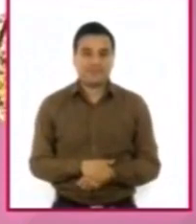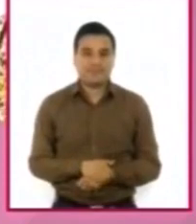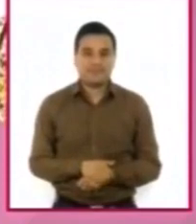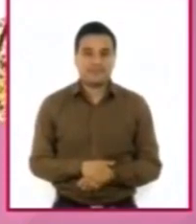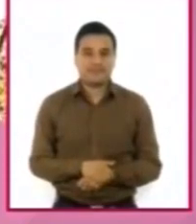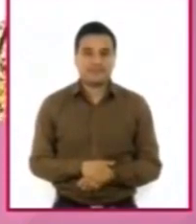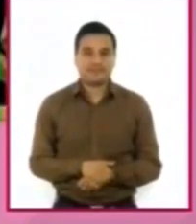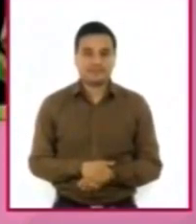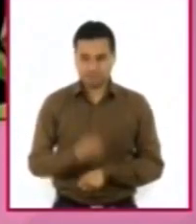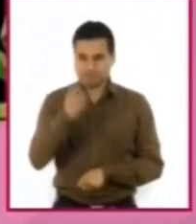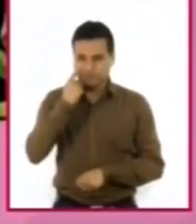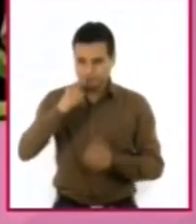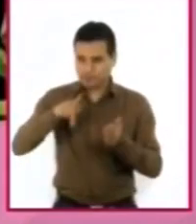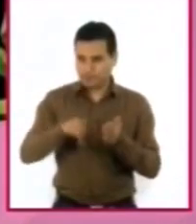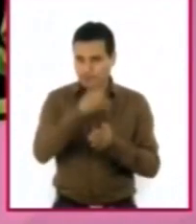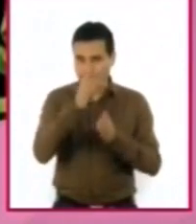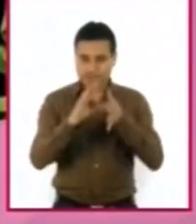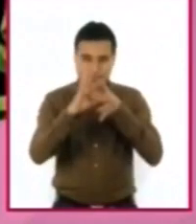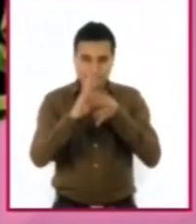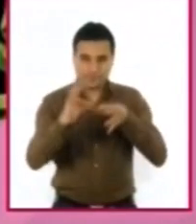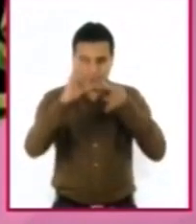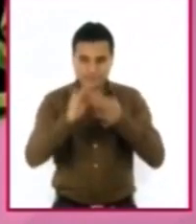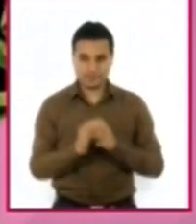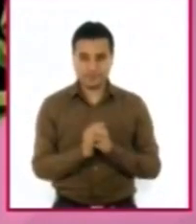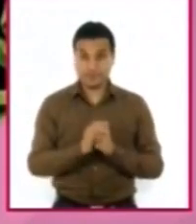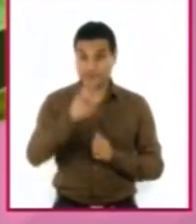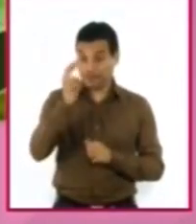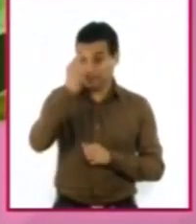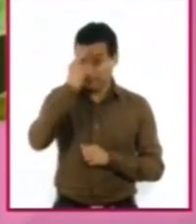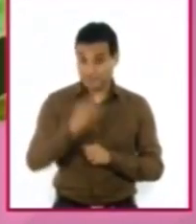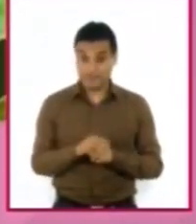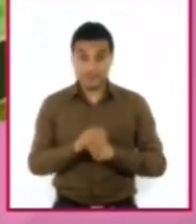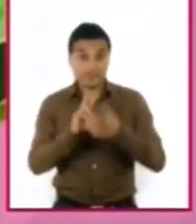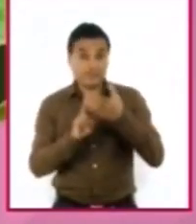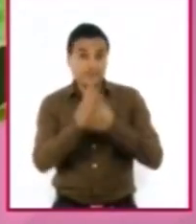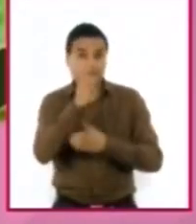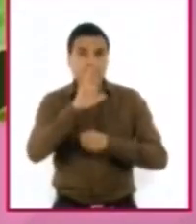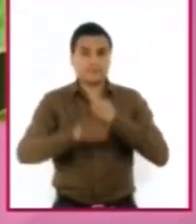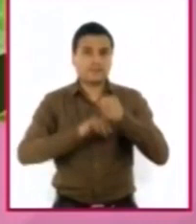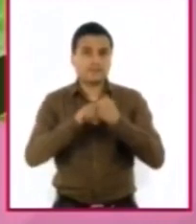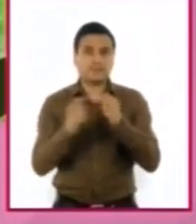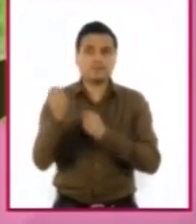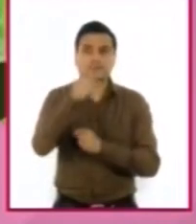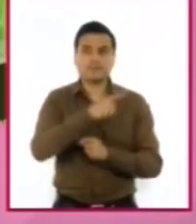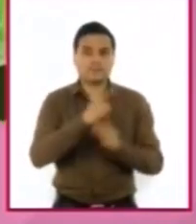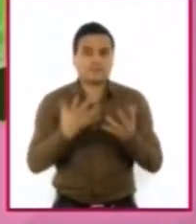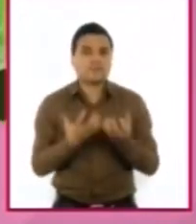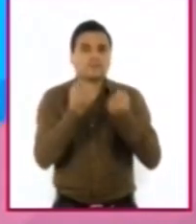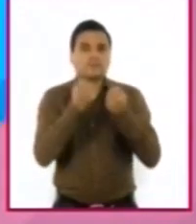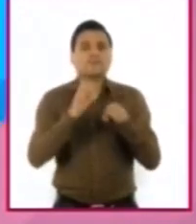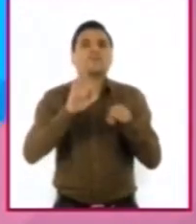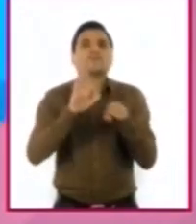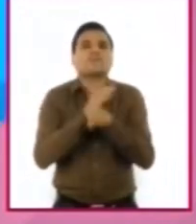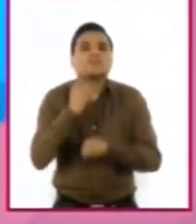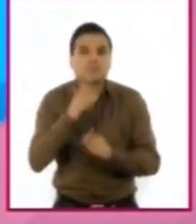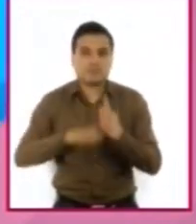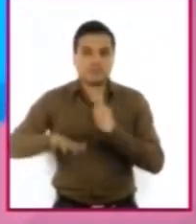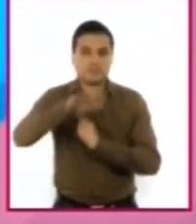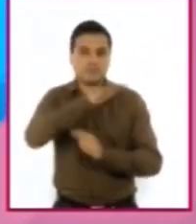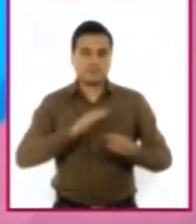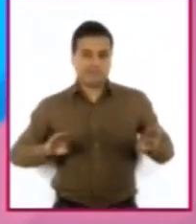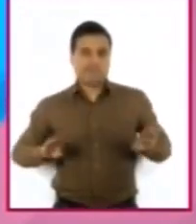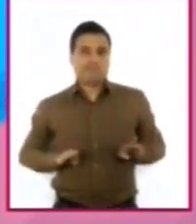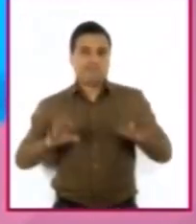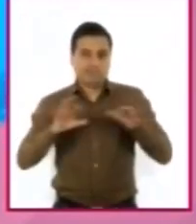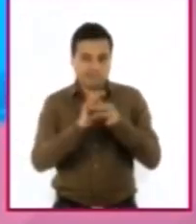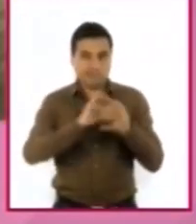Para recapitular, vale la pena apuntar que algunos individuos sobreviven porque logran adaptarse al medio ambiente y desarrollan rasgos que